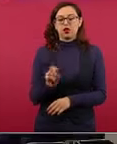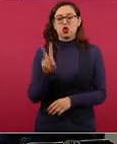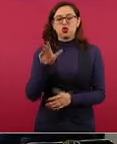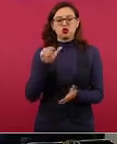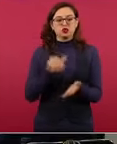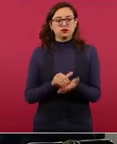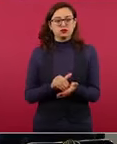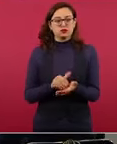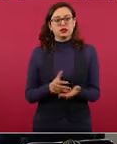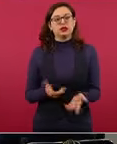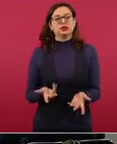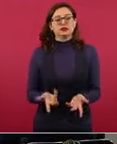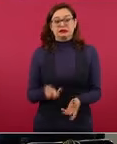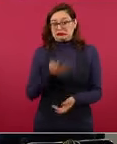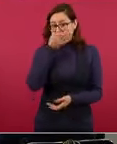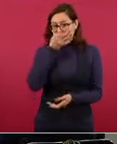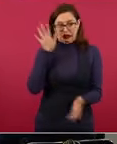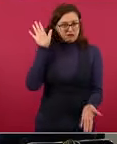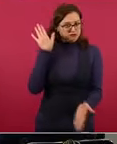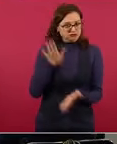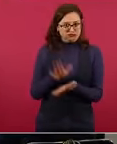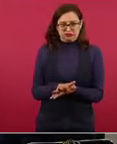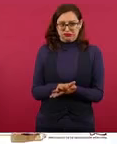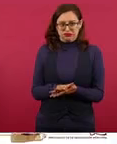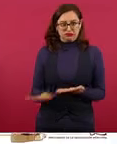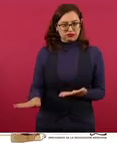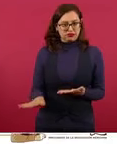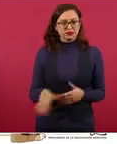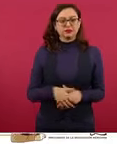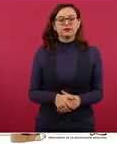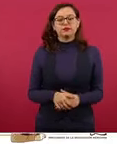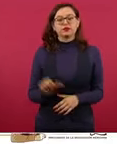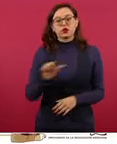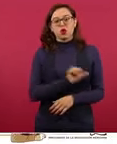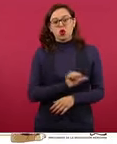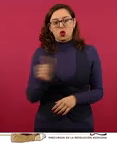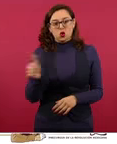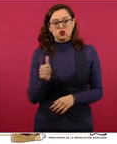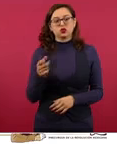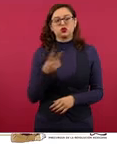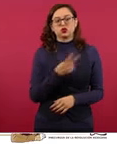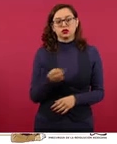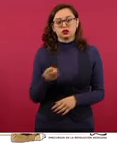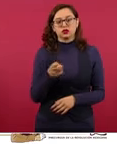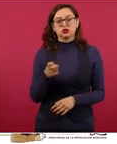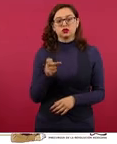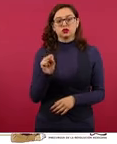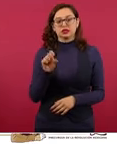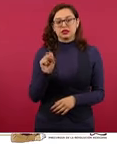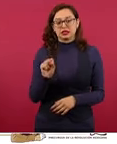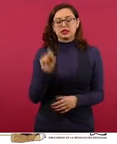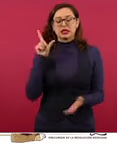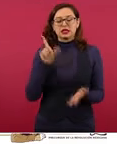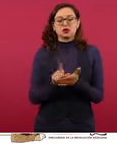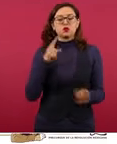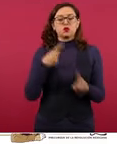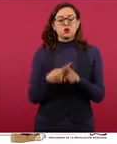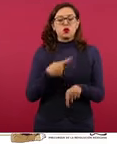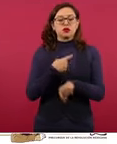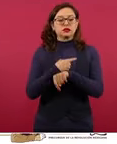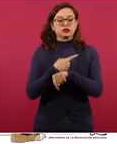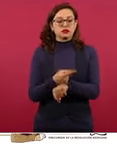por segundo en riesgo de vaciarse otros 260 litros por segundo o sea de